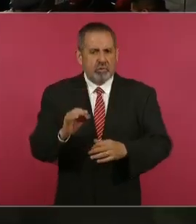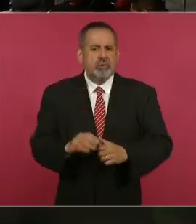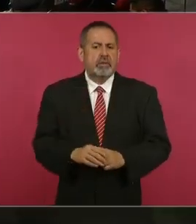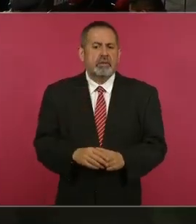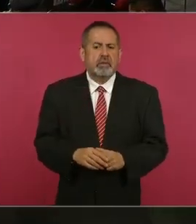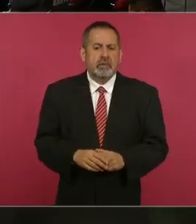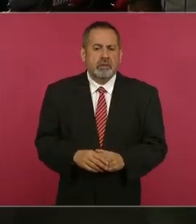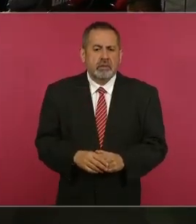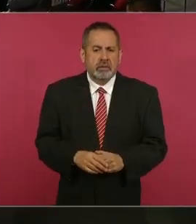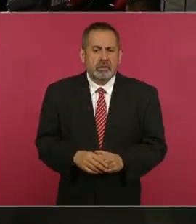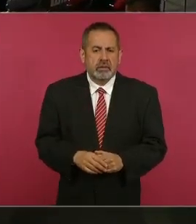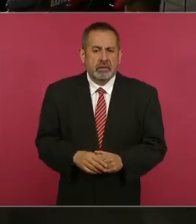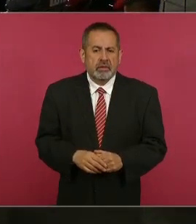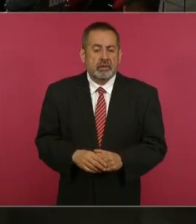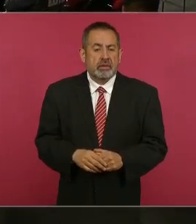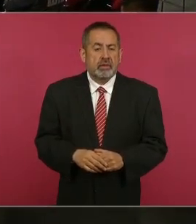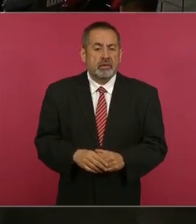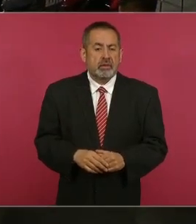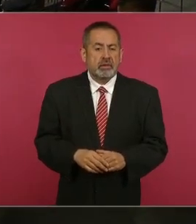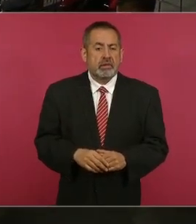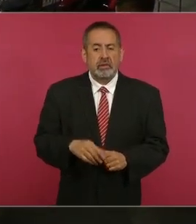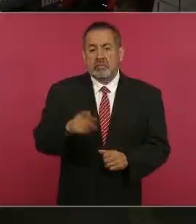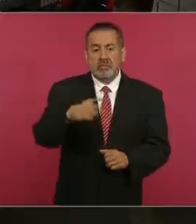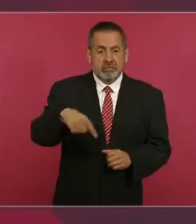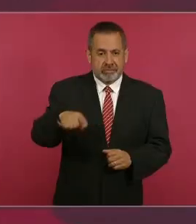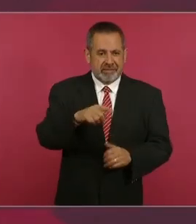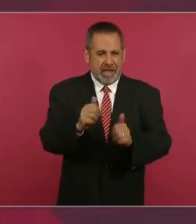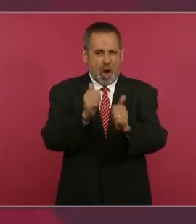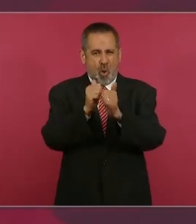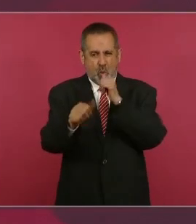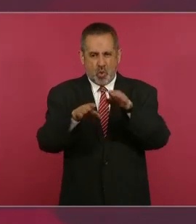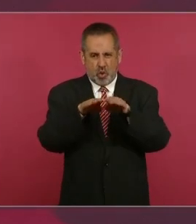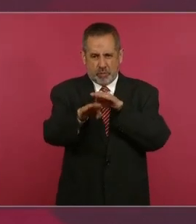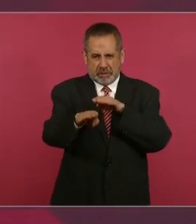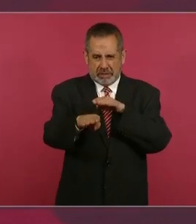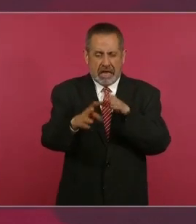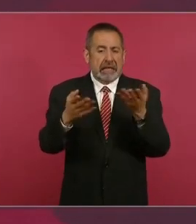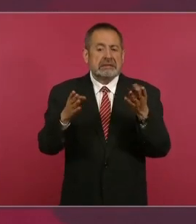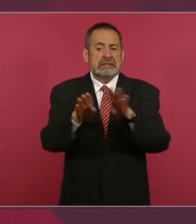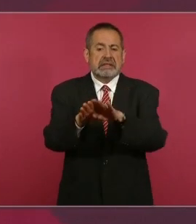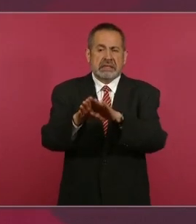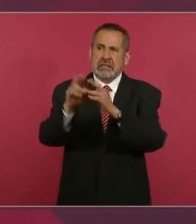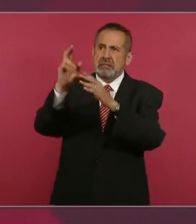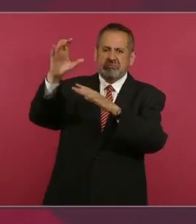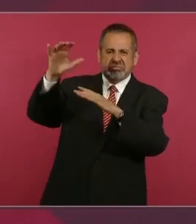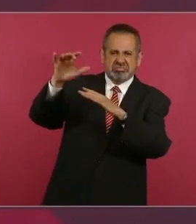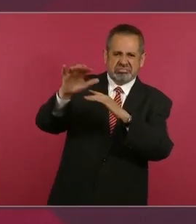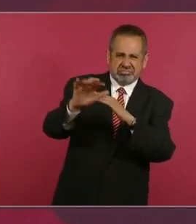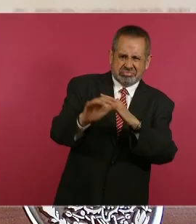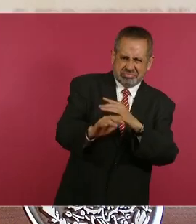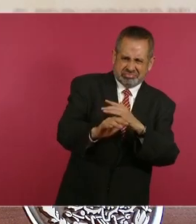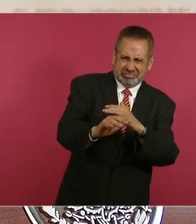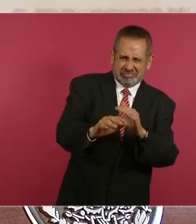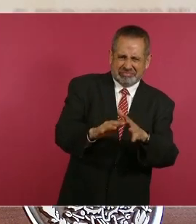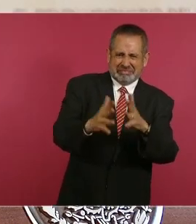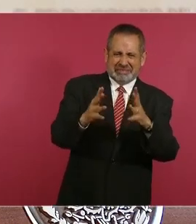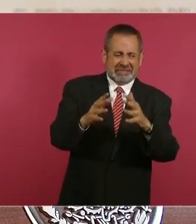Estaba cerrada la autopista con un derrumbe, un deslave,